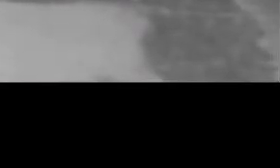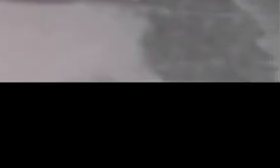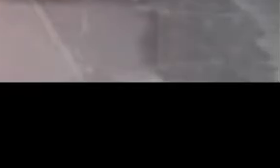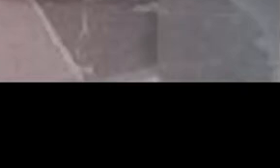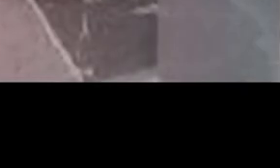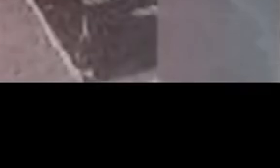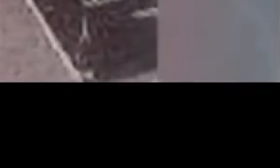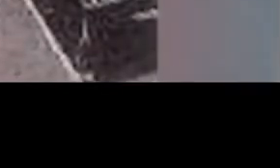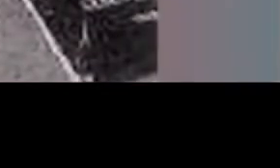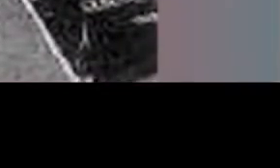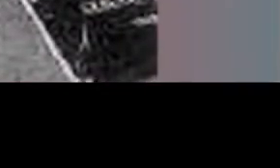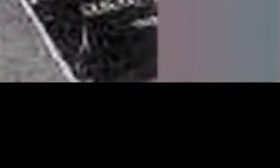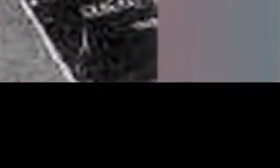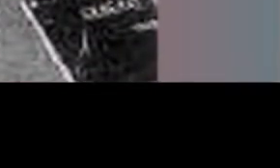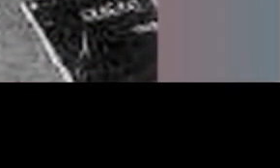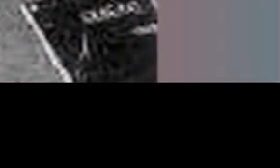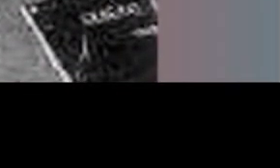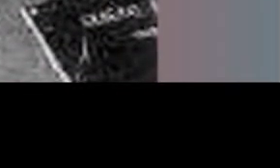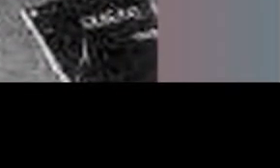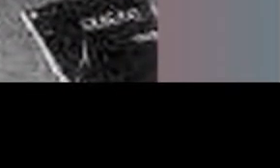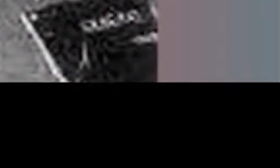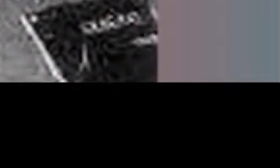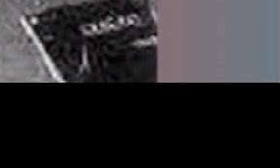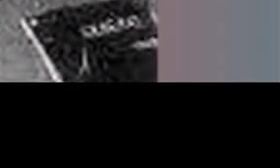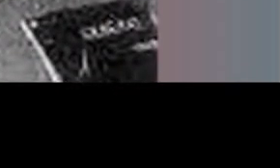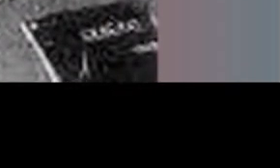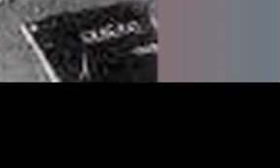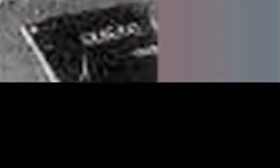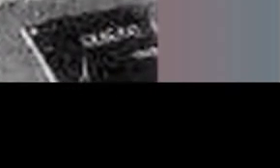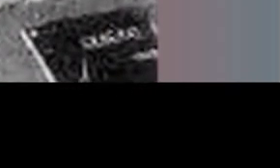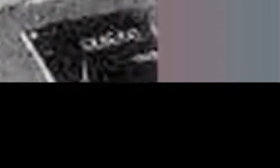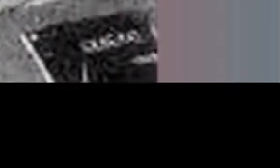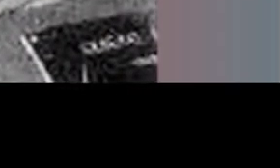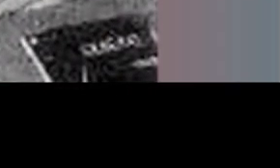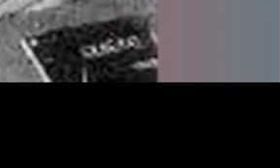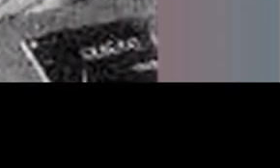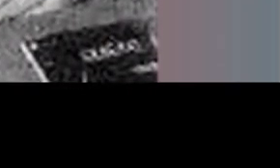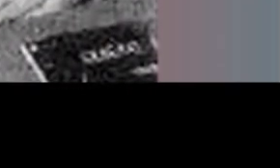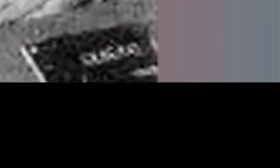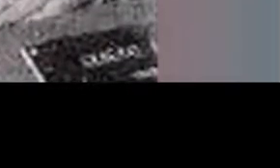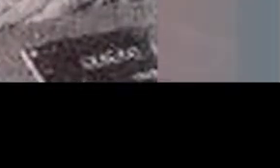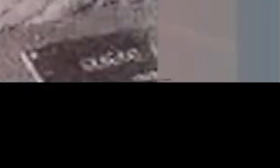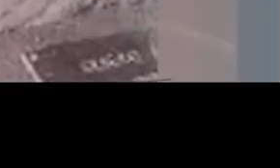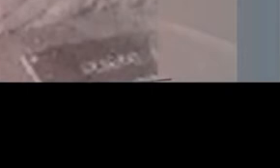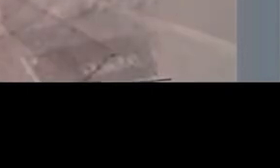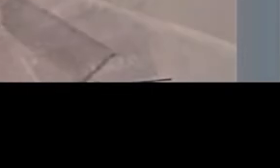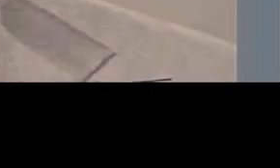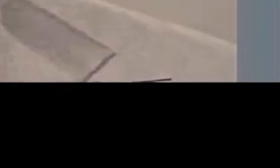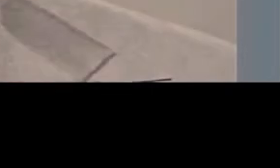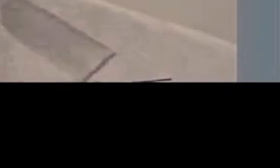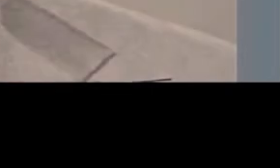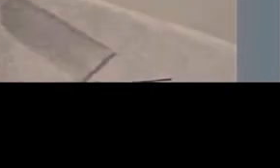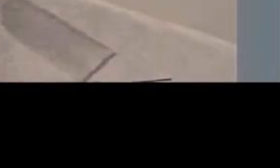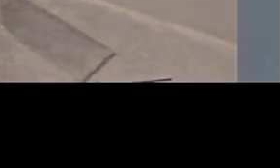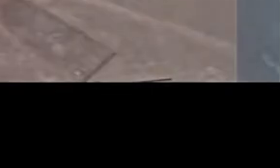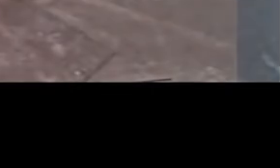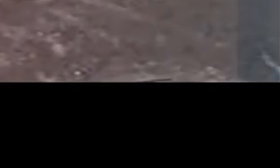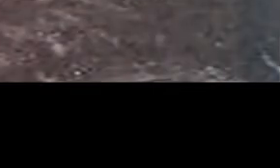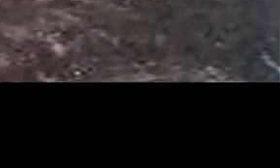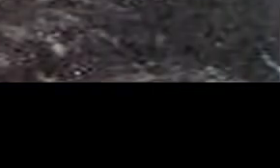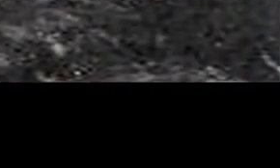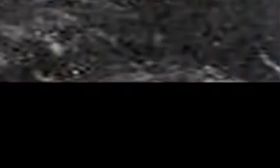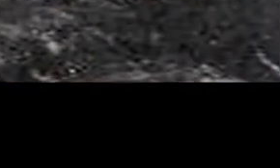que este se había proclamado candidato para su reelección a presidente de Nicaragua.